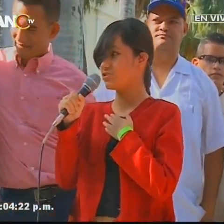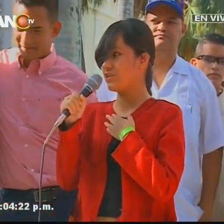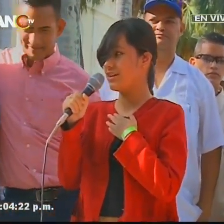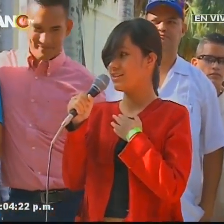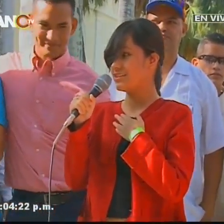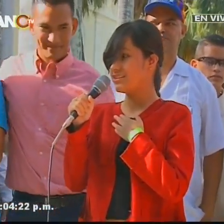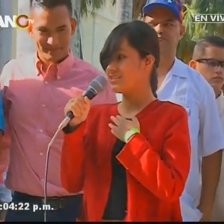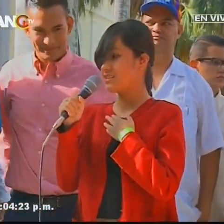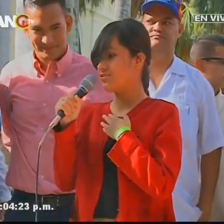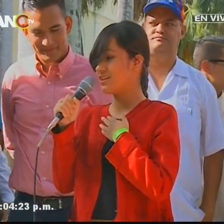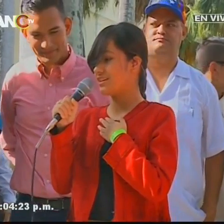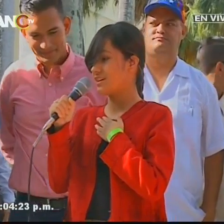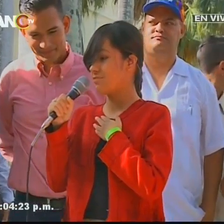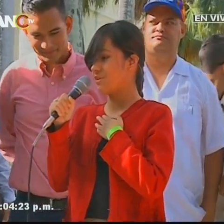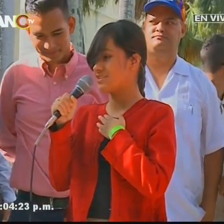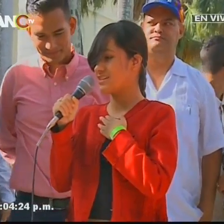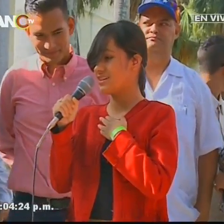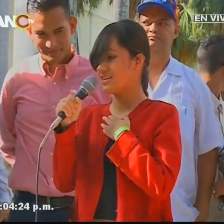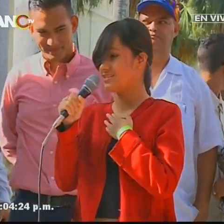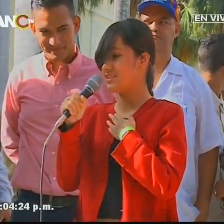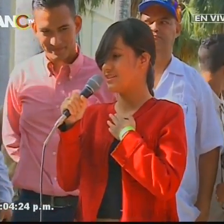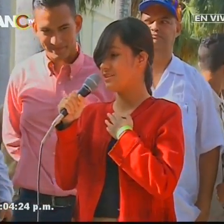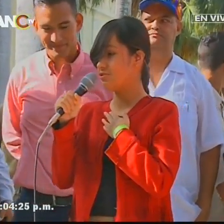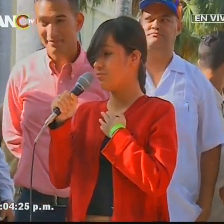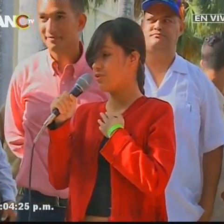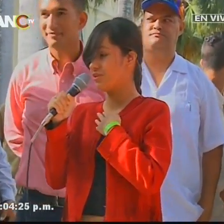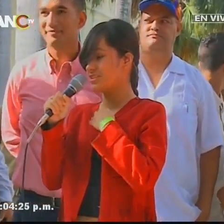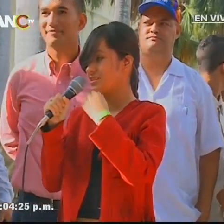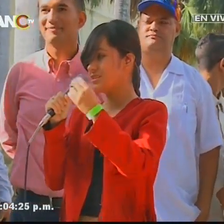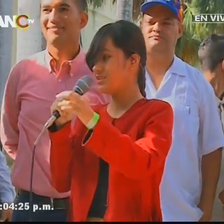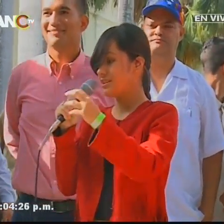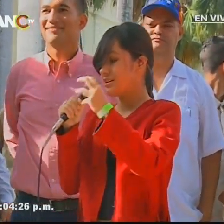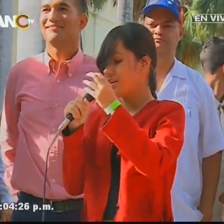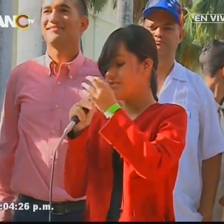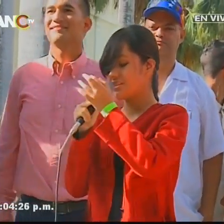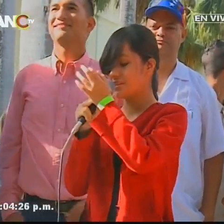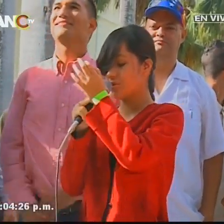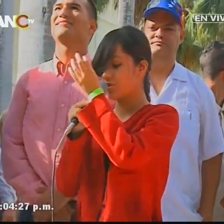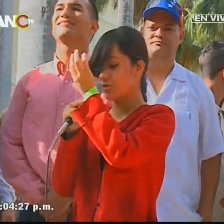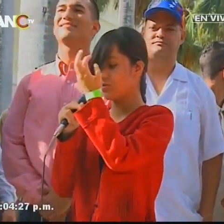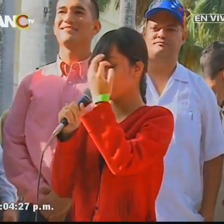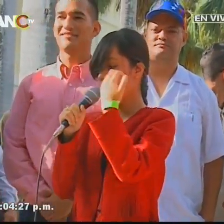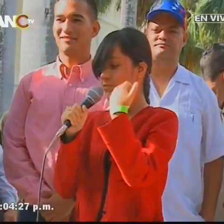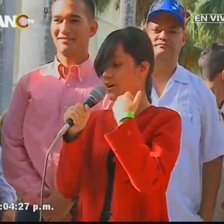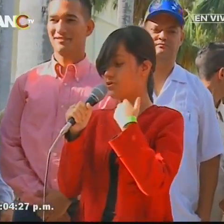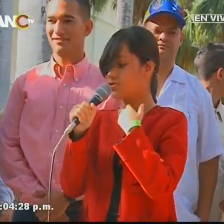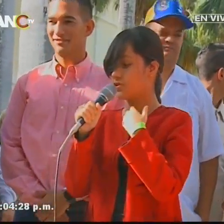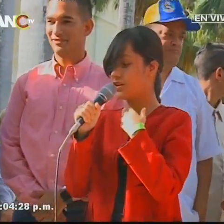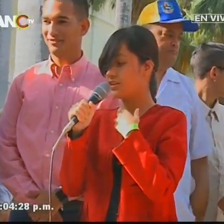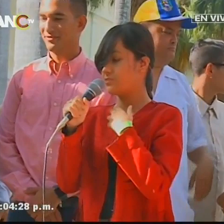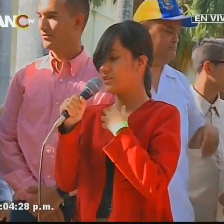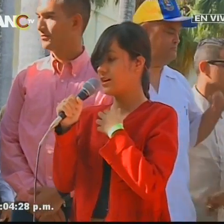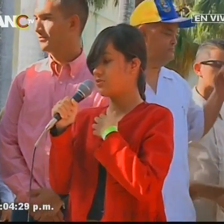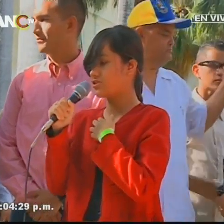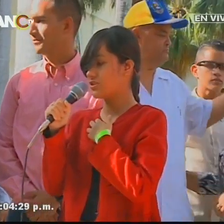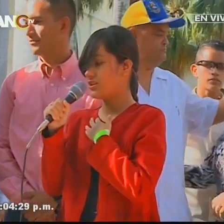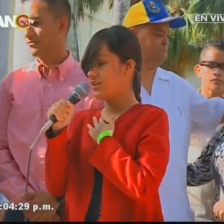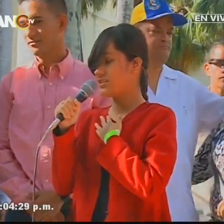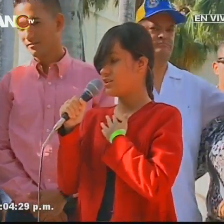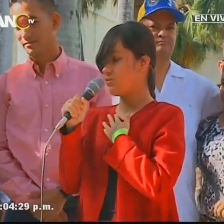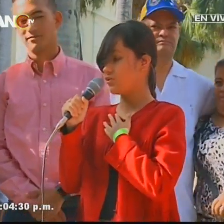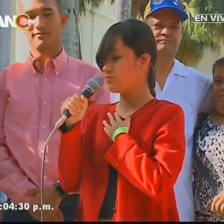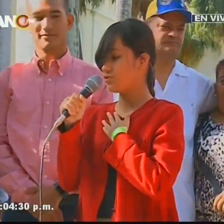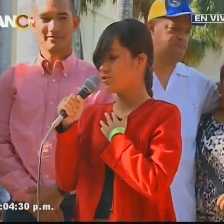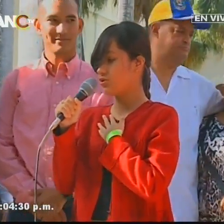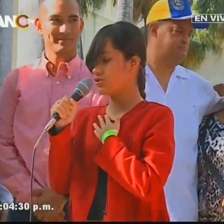que Venezuela sea una tierra de paz así como lo es. Abracémonos todos como hermanos, respetarnos,